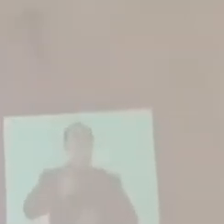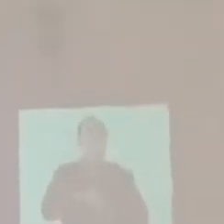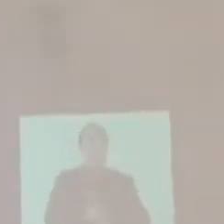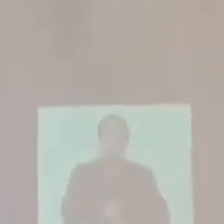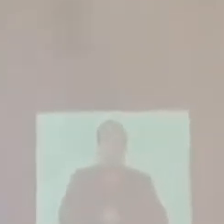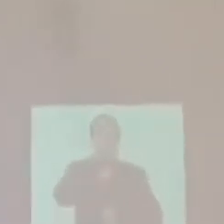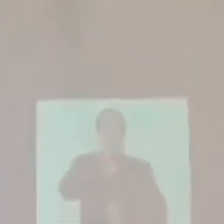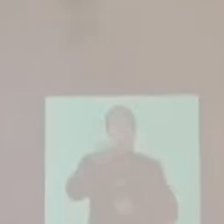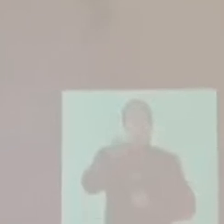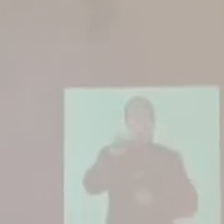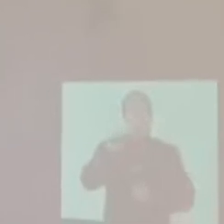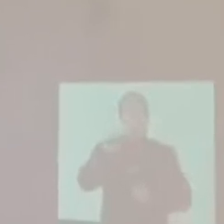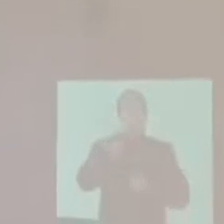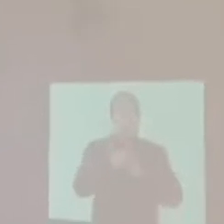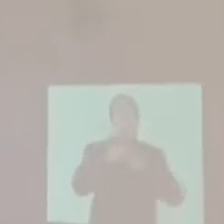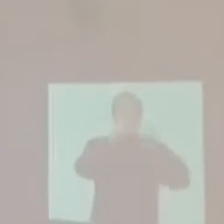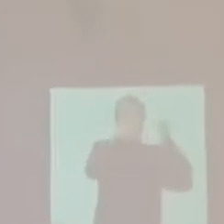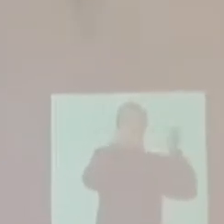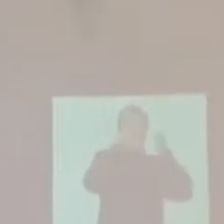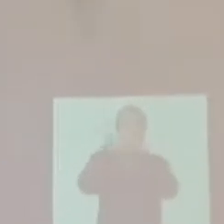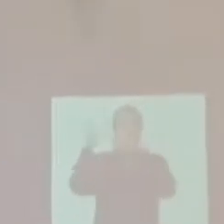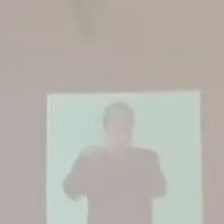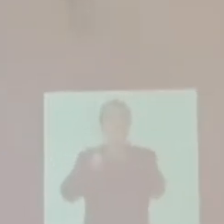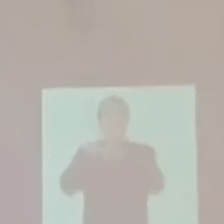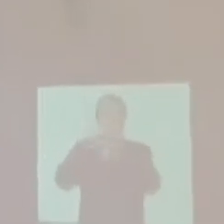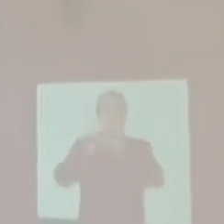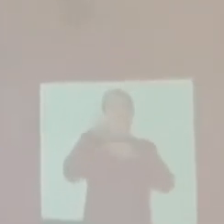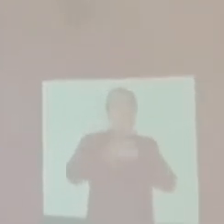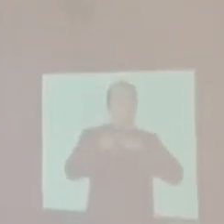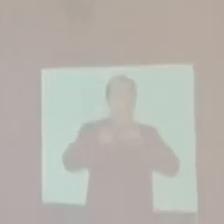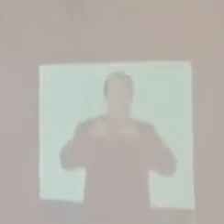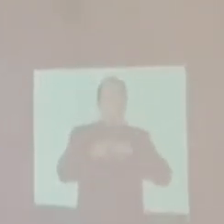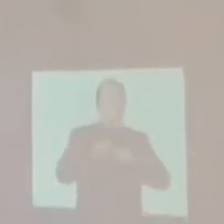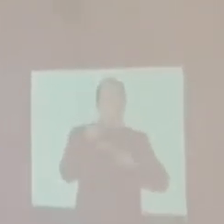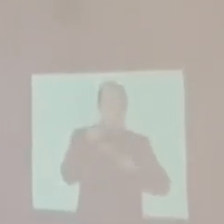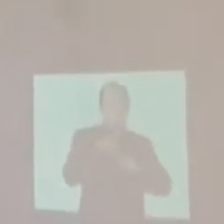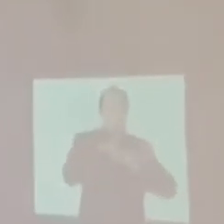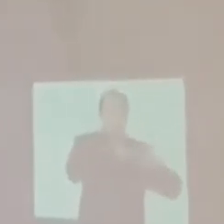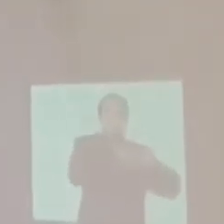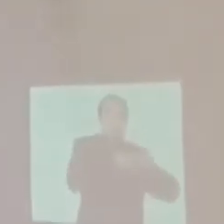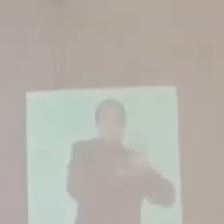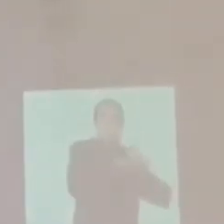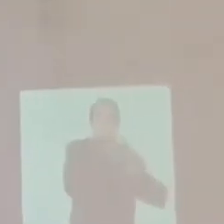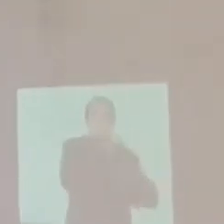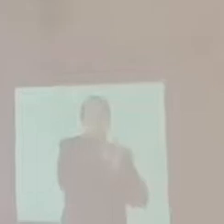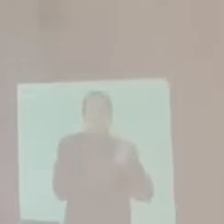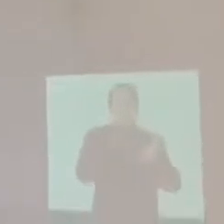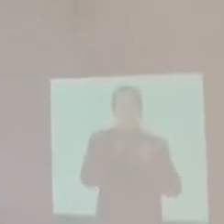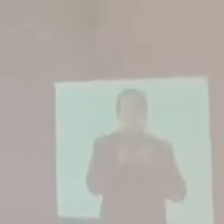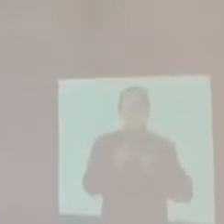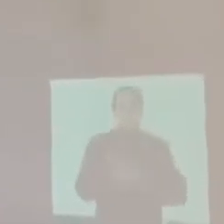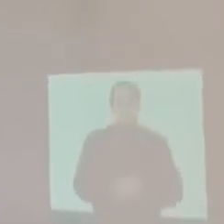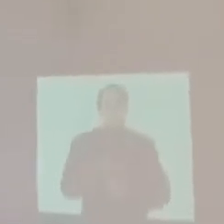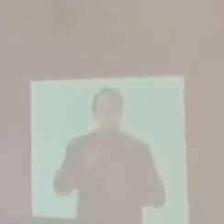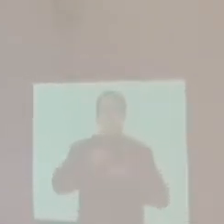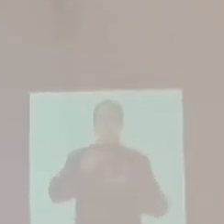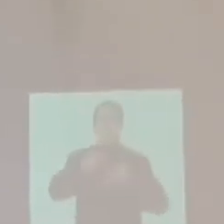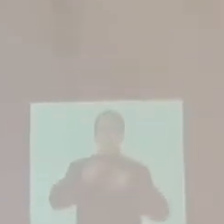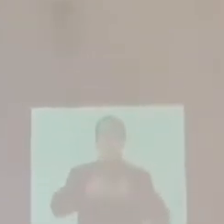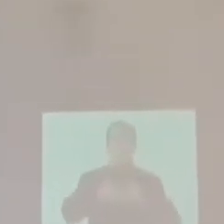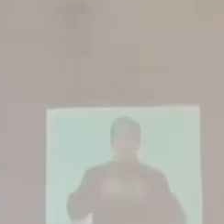claros tiene un proyecto ejecutivo diferente que debe ser fabricado, montado y soldado con mucha exactitud. Agradecemos a